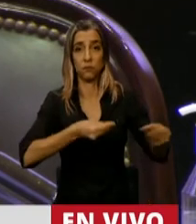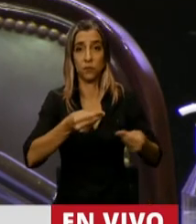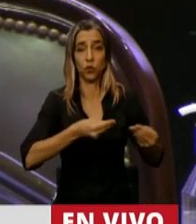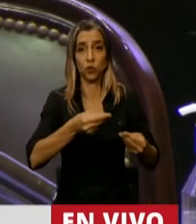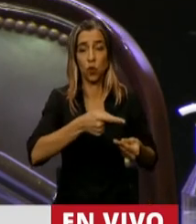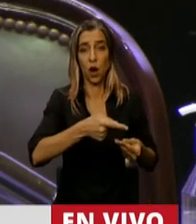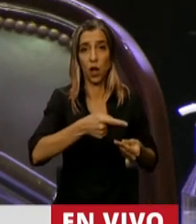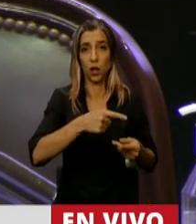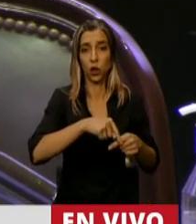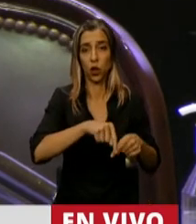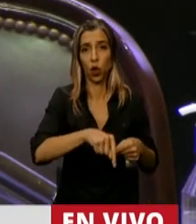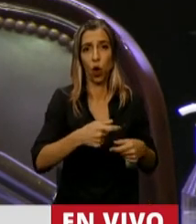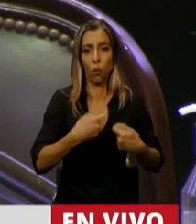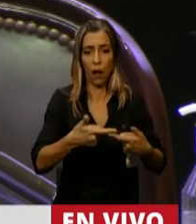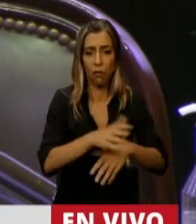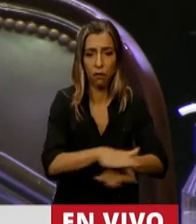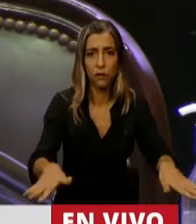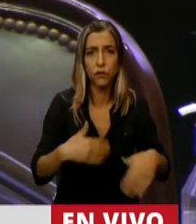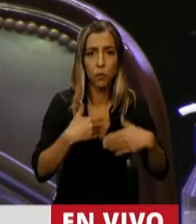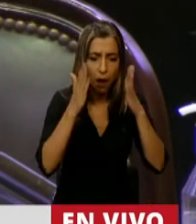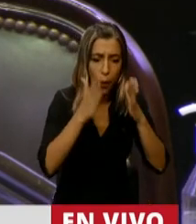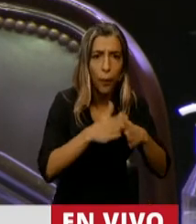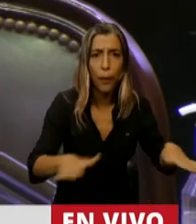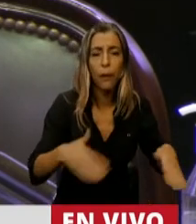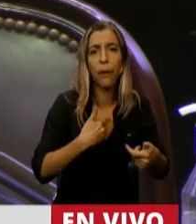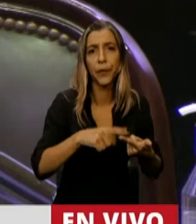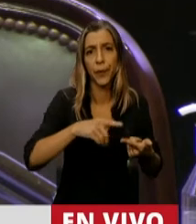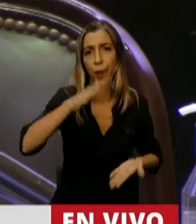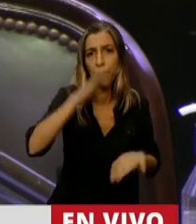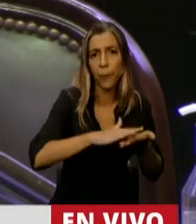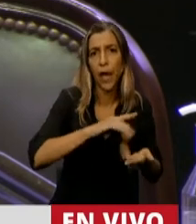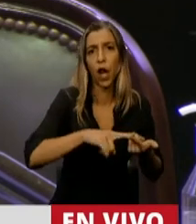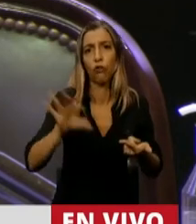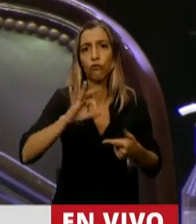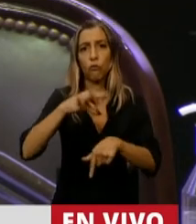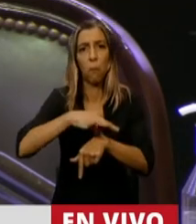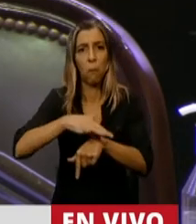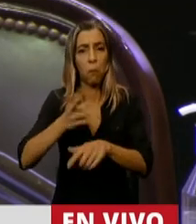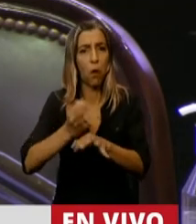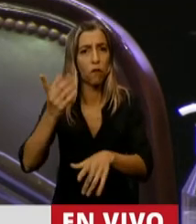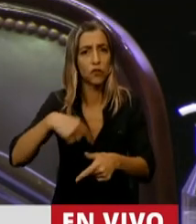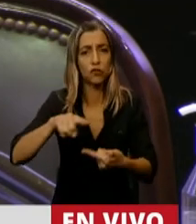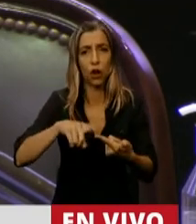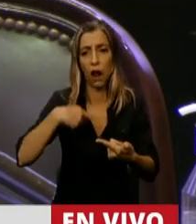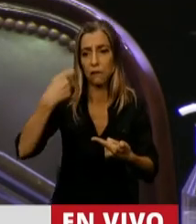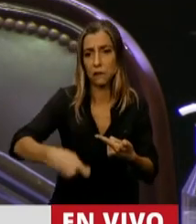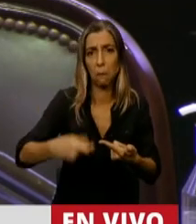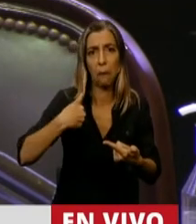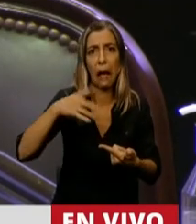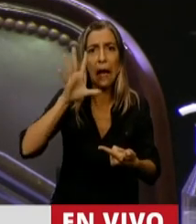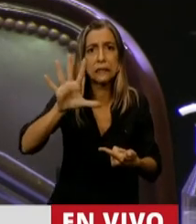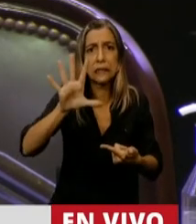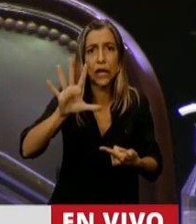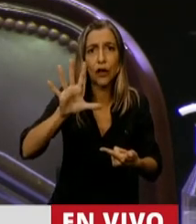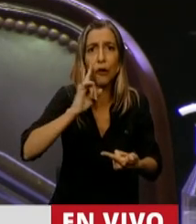en niñez. Es increíble si uno se pone a pensar que a los médicos se les ha pagado